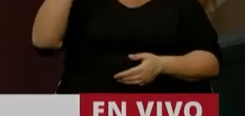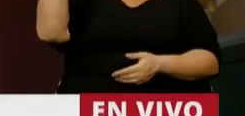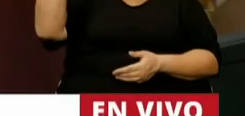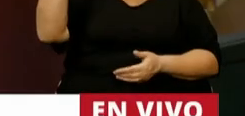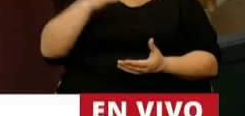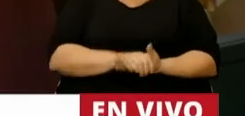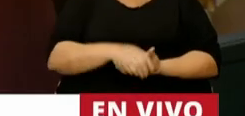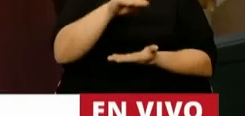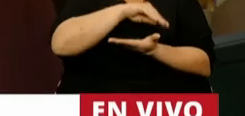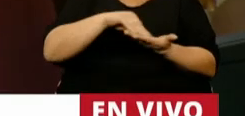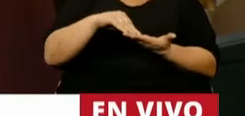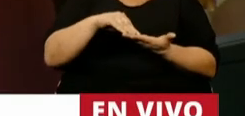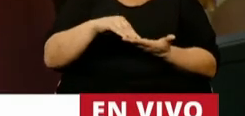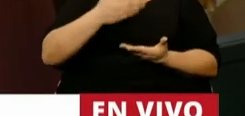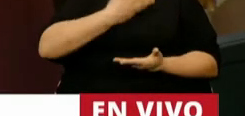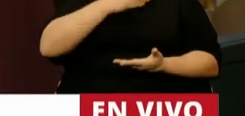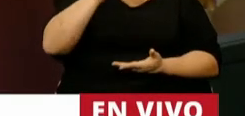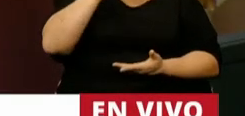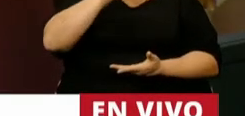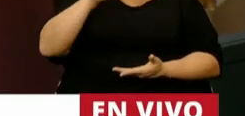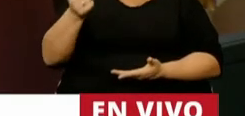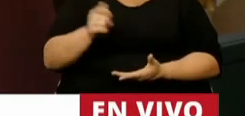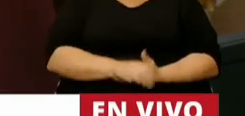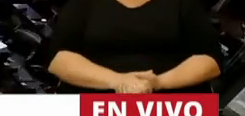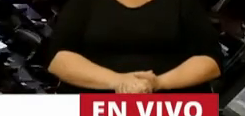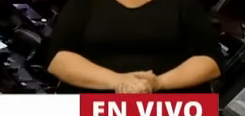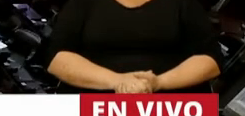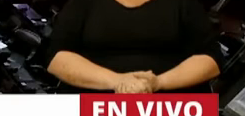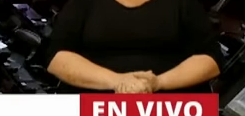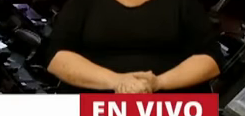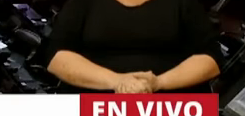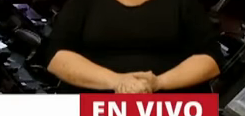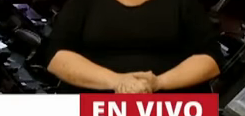Tiene la palabra el diputado Gabriel Frisa.